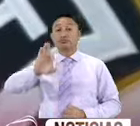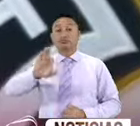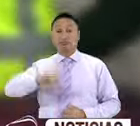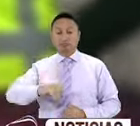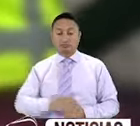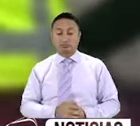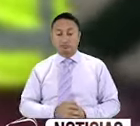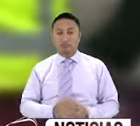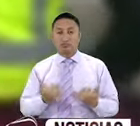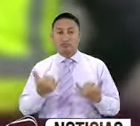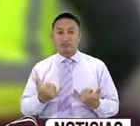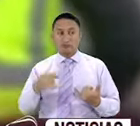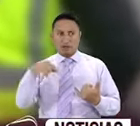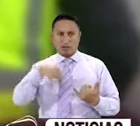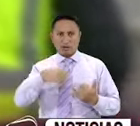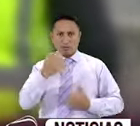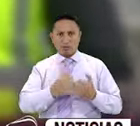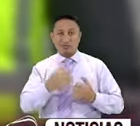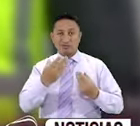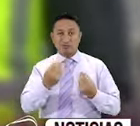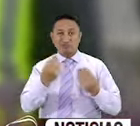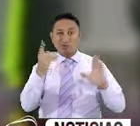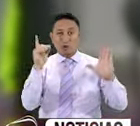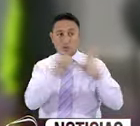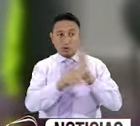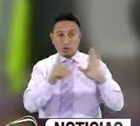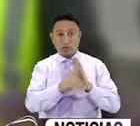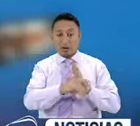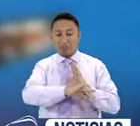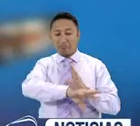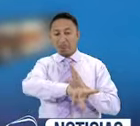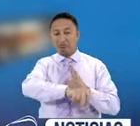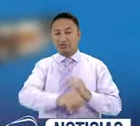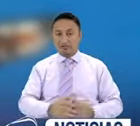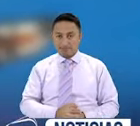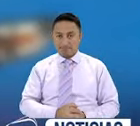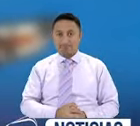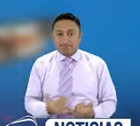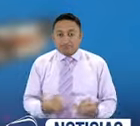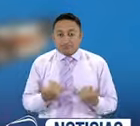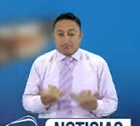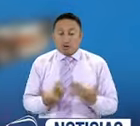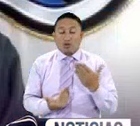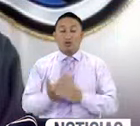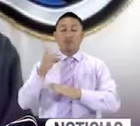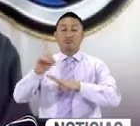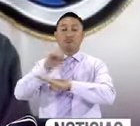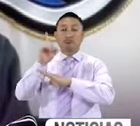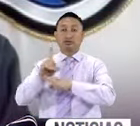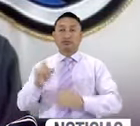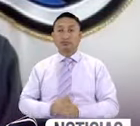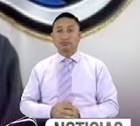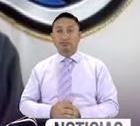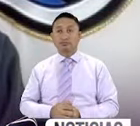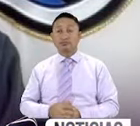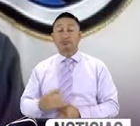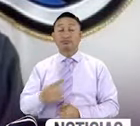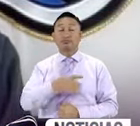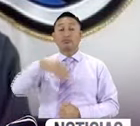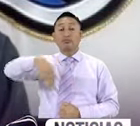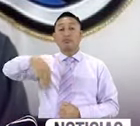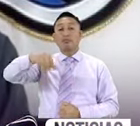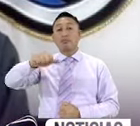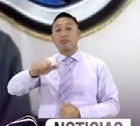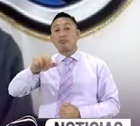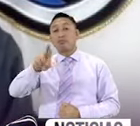ojo del huracán por denuncias de presuntos actos de corrupción y ahora tiene un nuevo director. Se trata de Washington Martínez, el tercero en